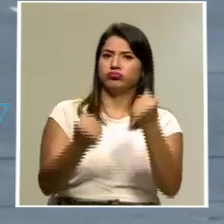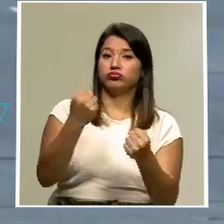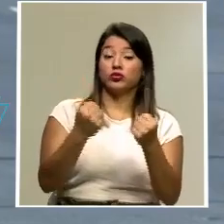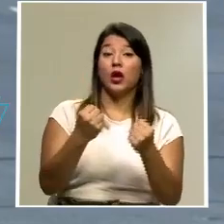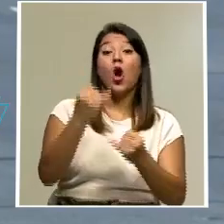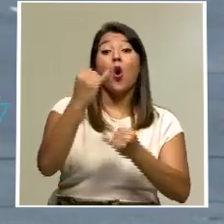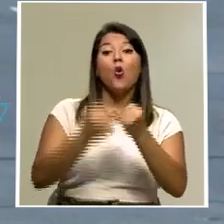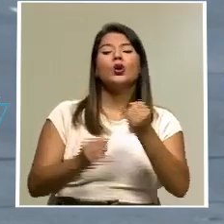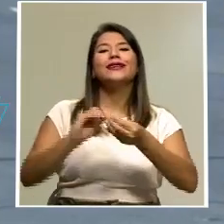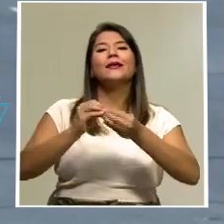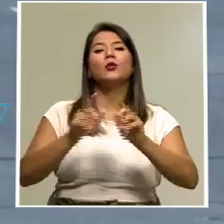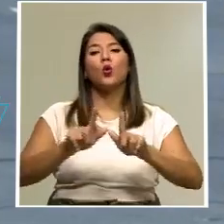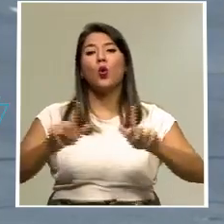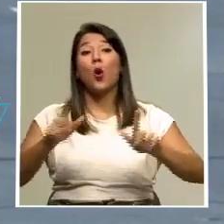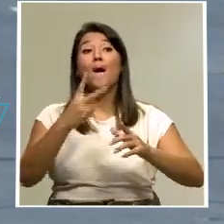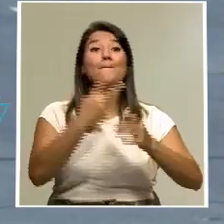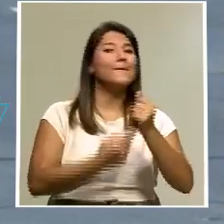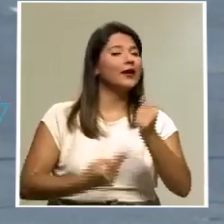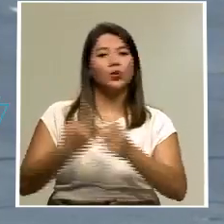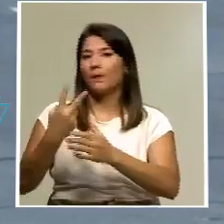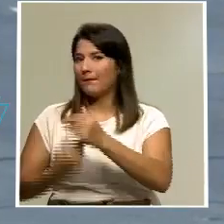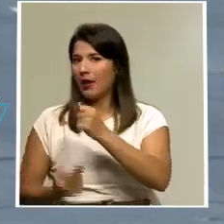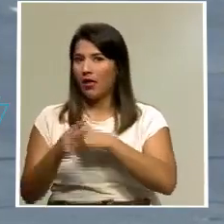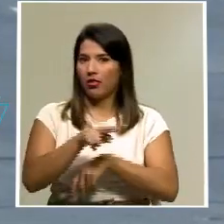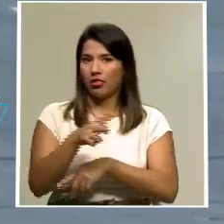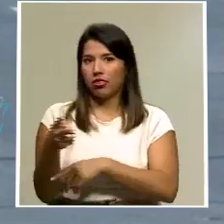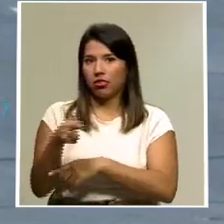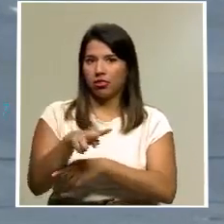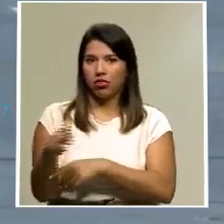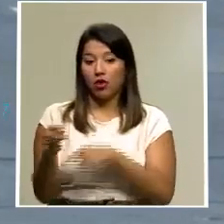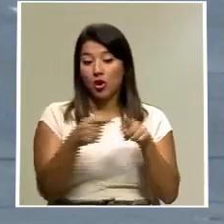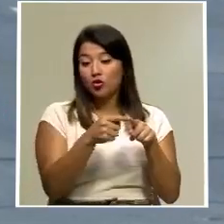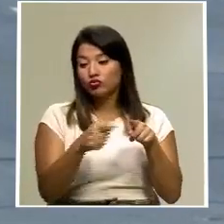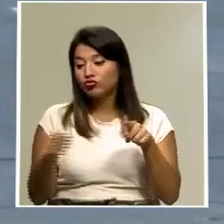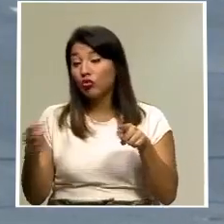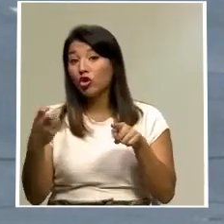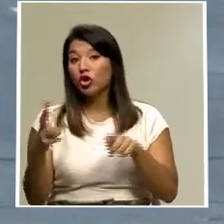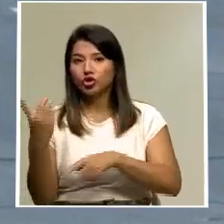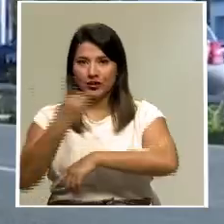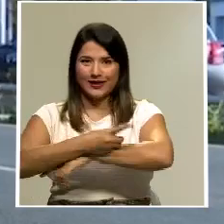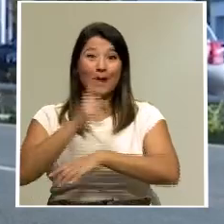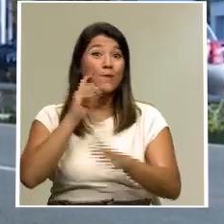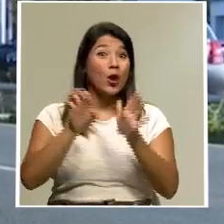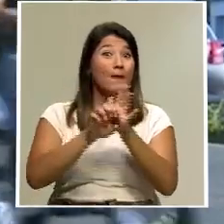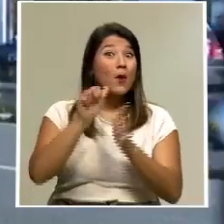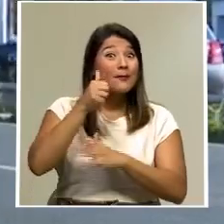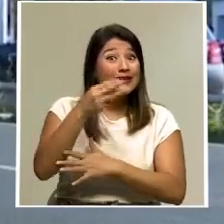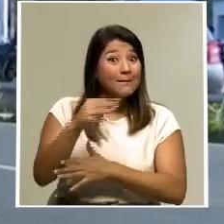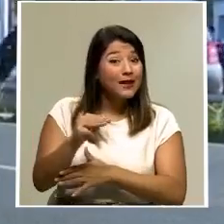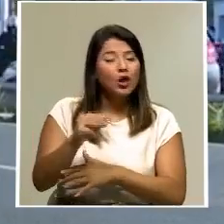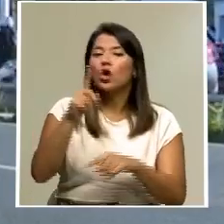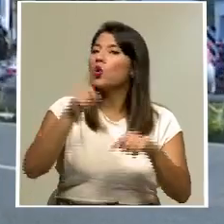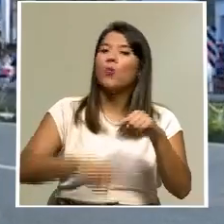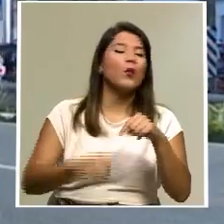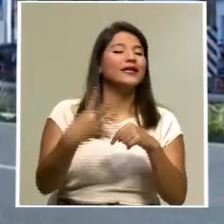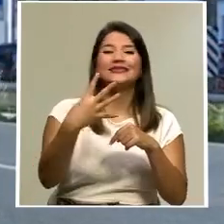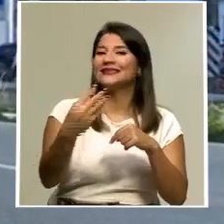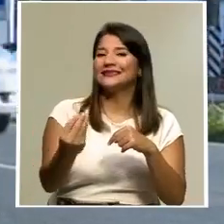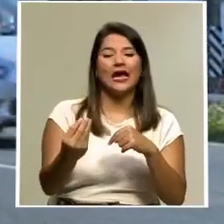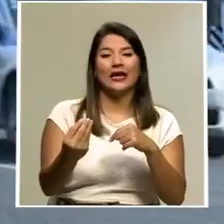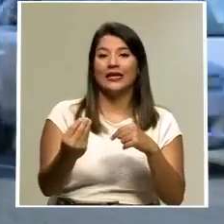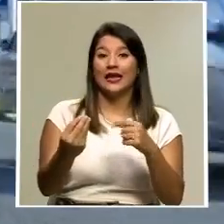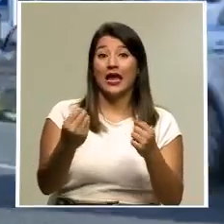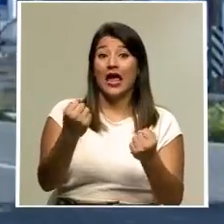placas pares e impares de día por medio y durante 12 días. Por ejemplo, a partir de este miércoles no circularán los carros con